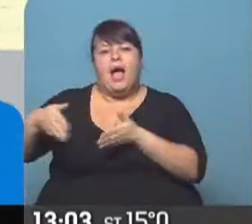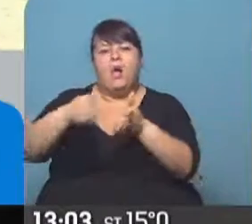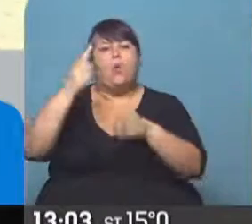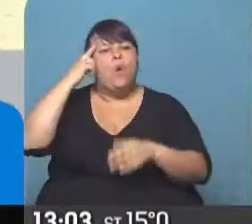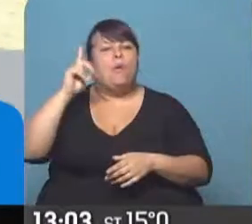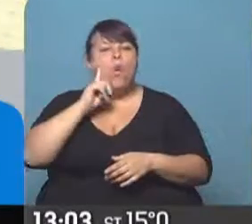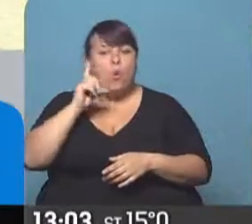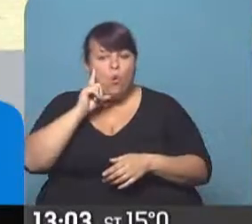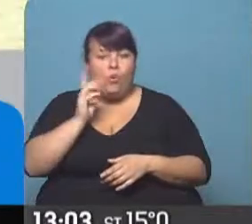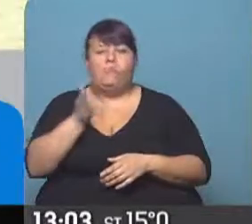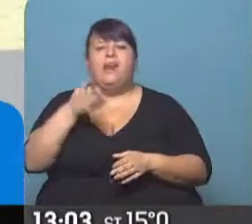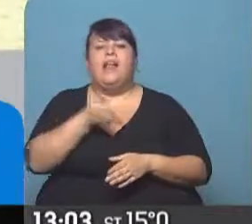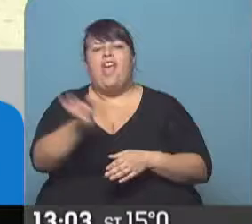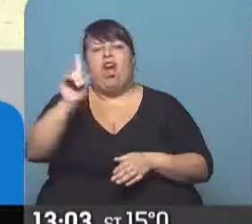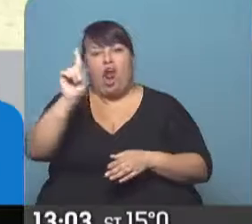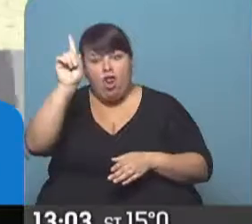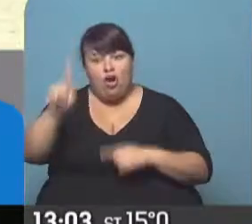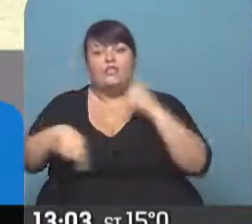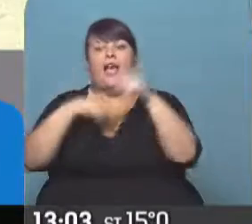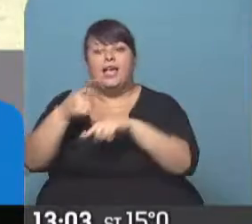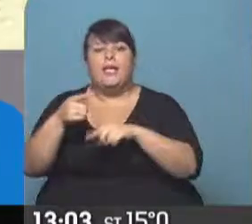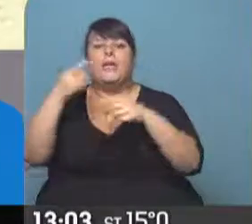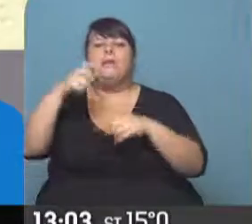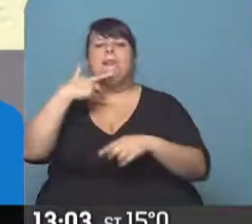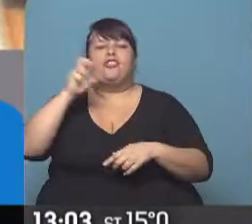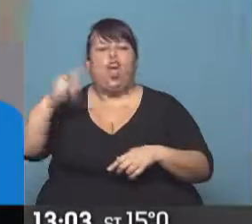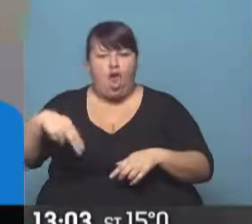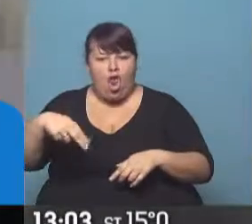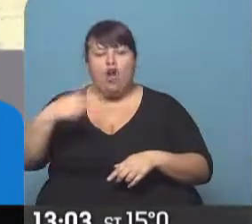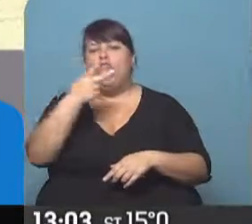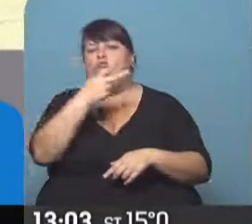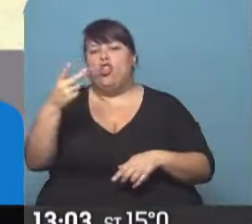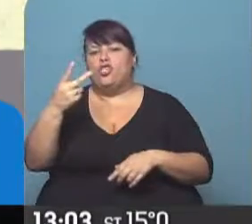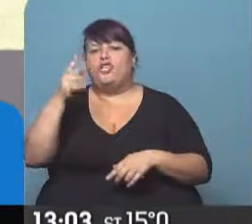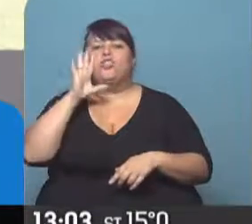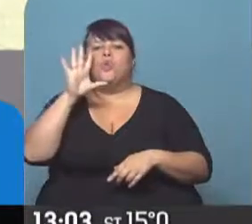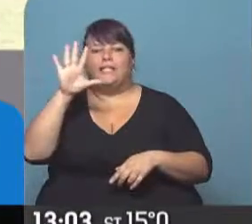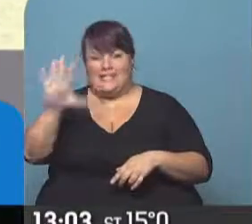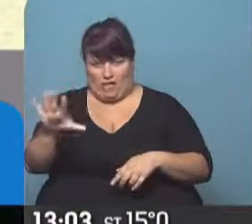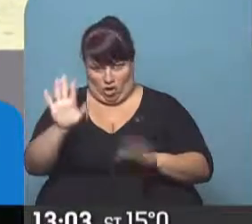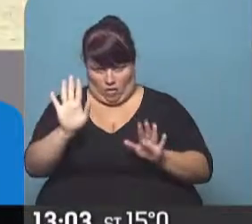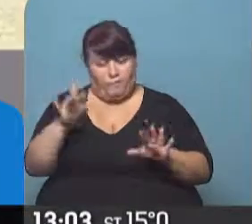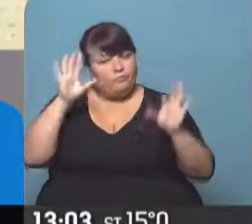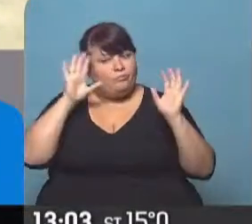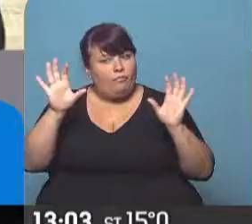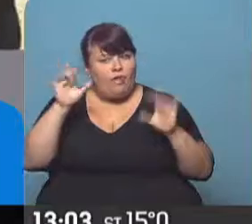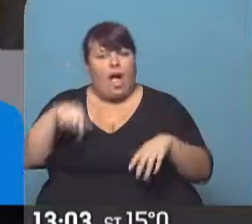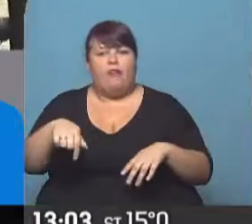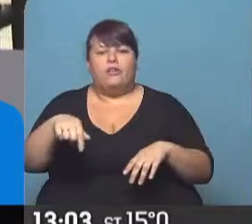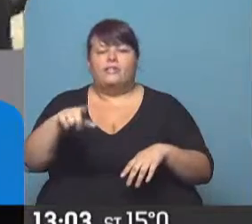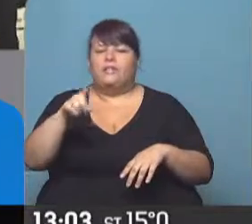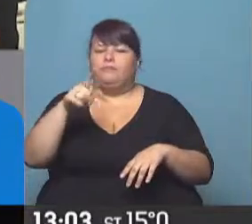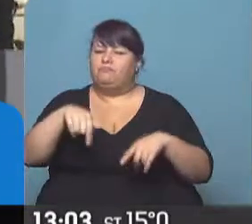de julio tomarán diagonal norte y finalmente allí paseo colón al 200 55 lo recordemos que a partir de las